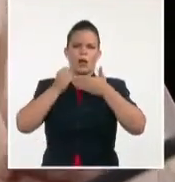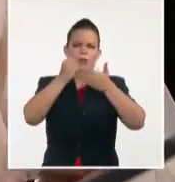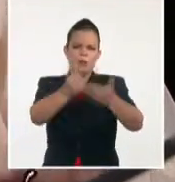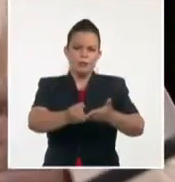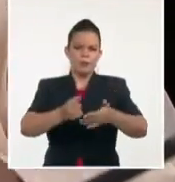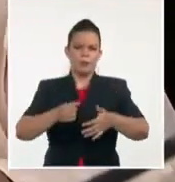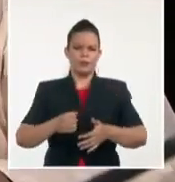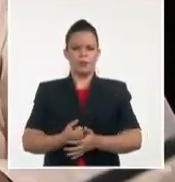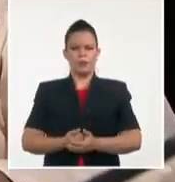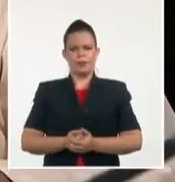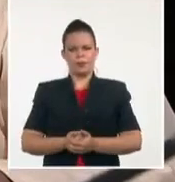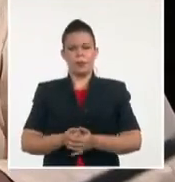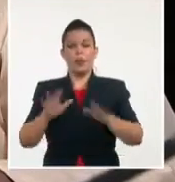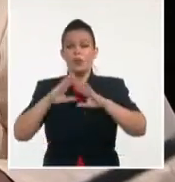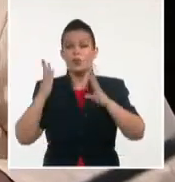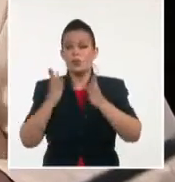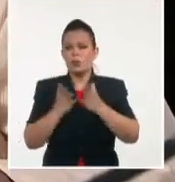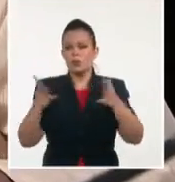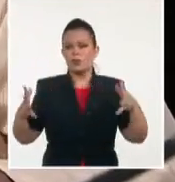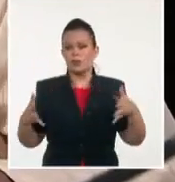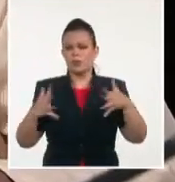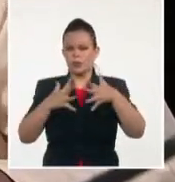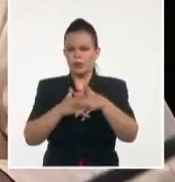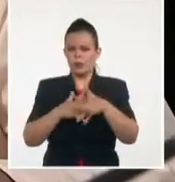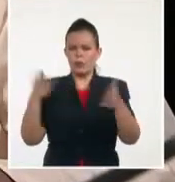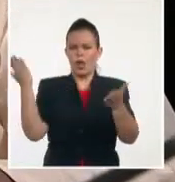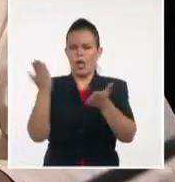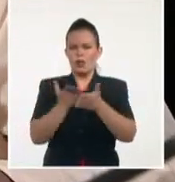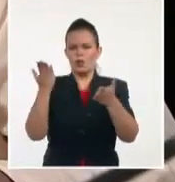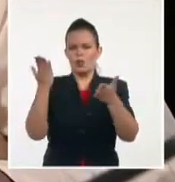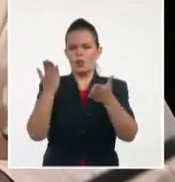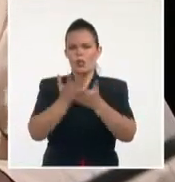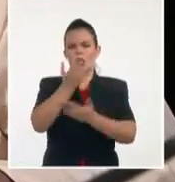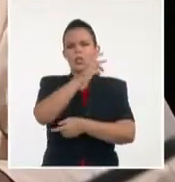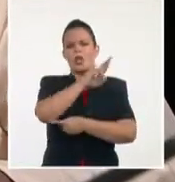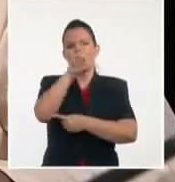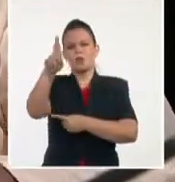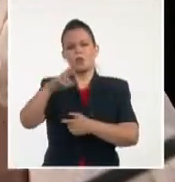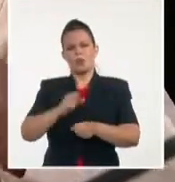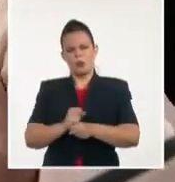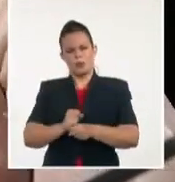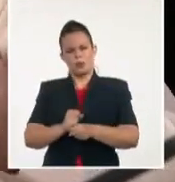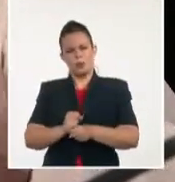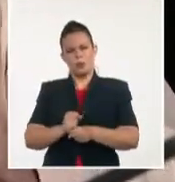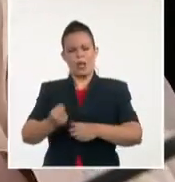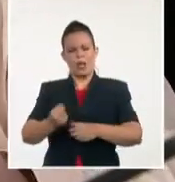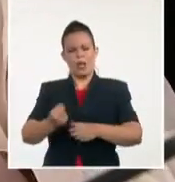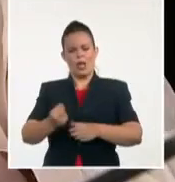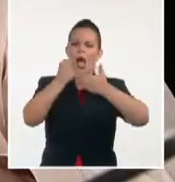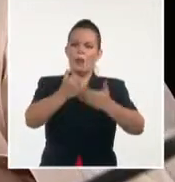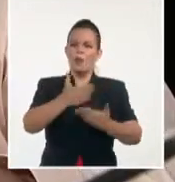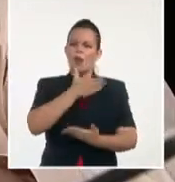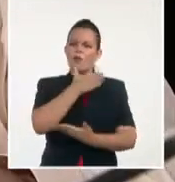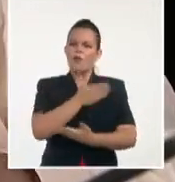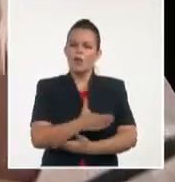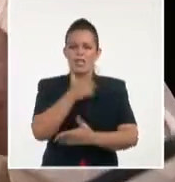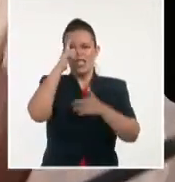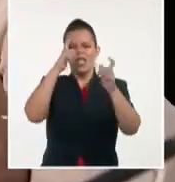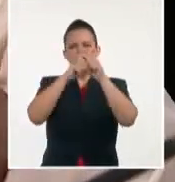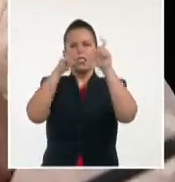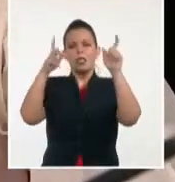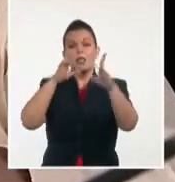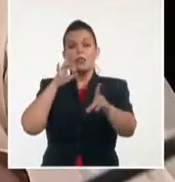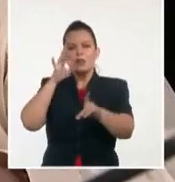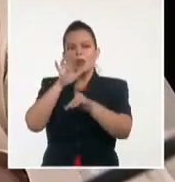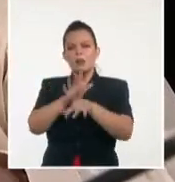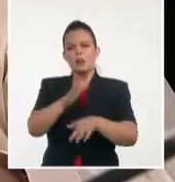con la obra educacional de la Revolución, con el papel de Fidel en la ciencia desde los primeros años de la Revolución, el